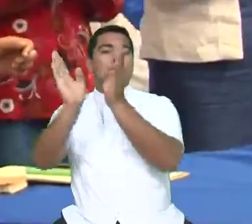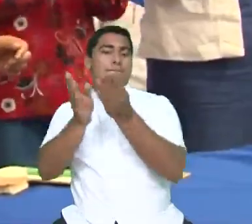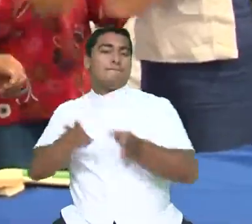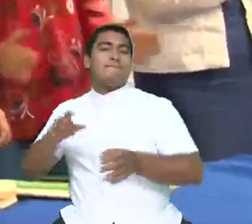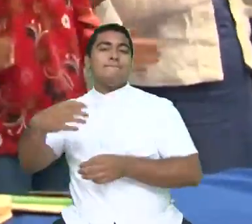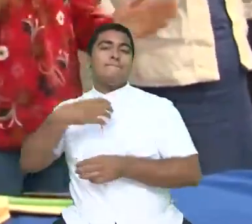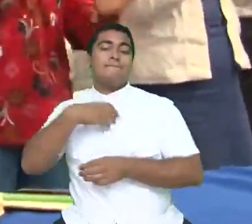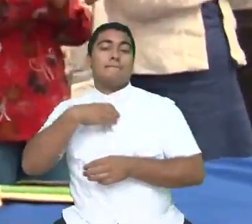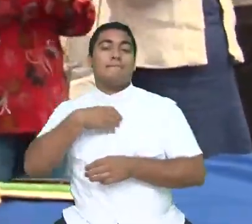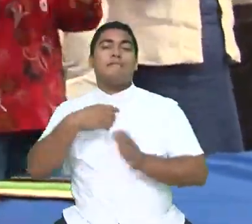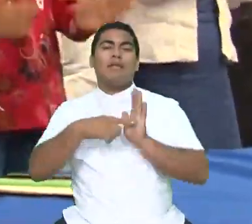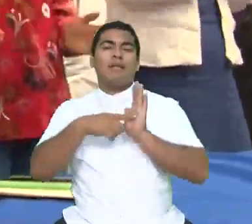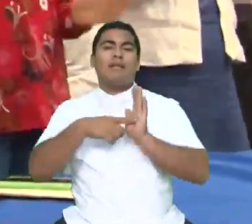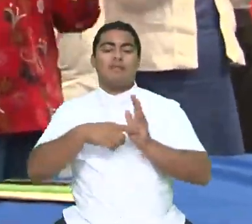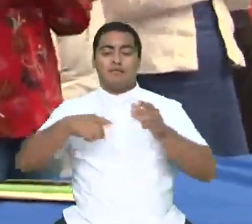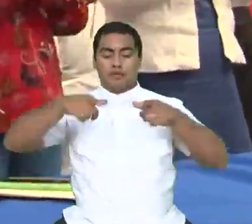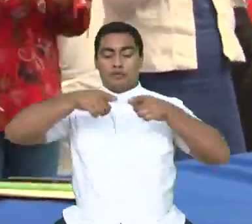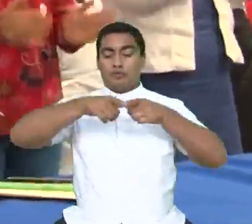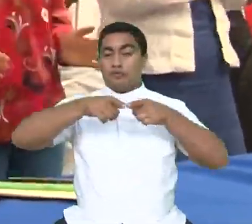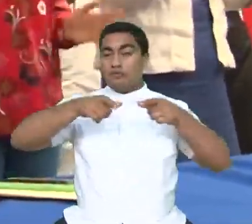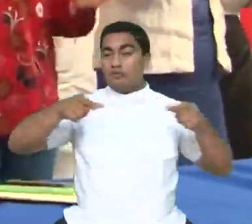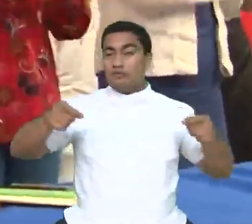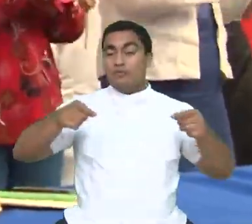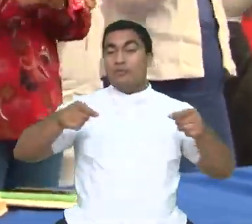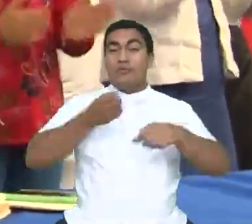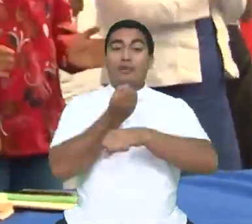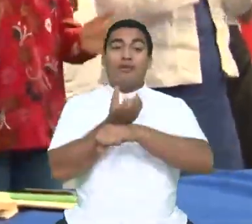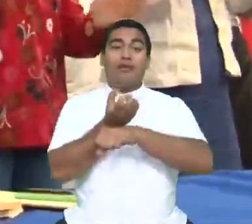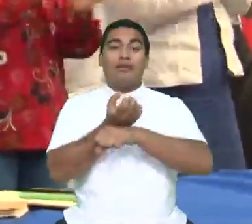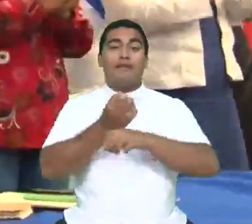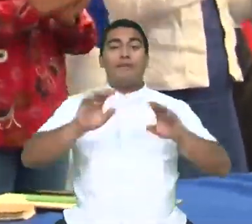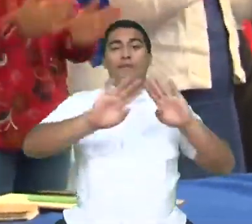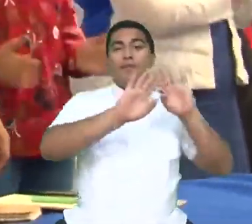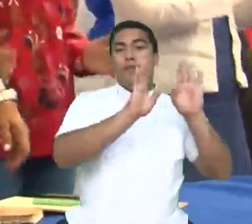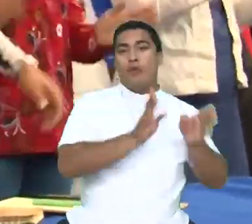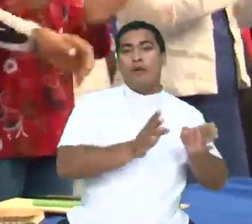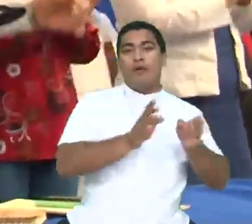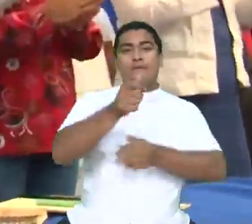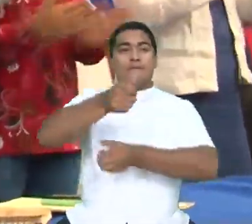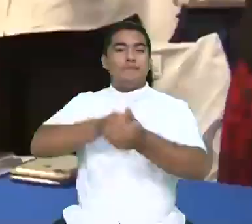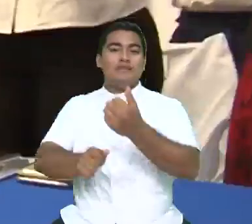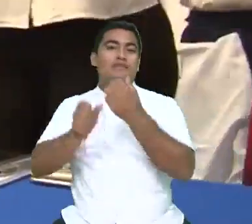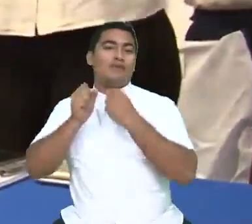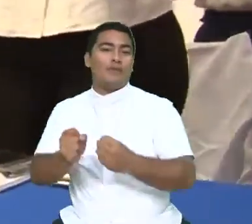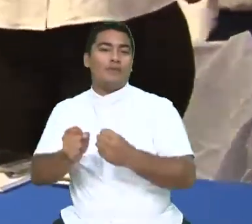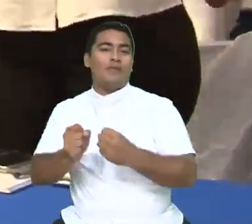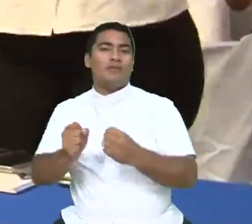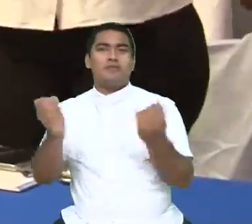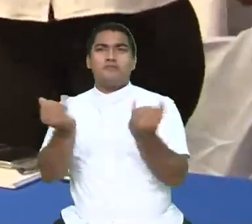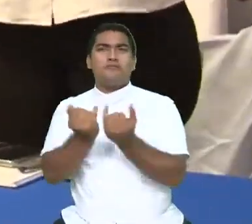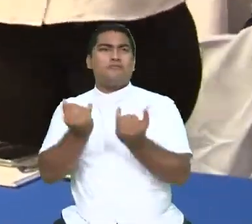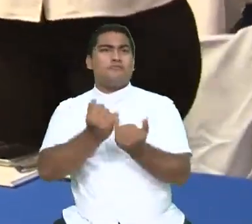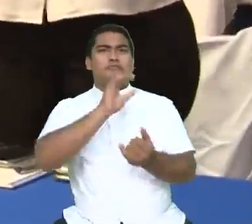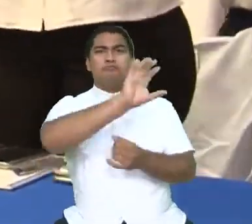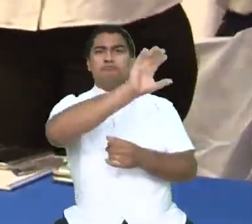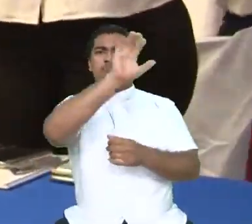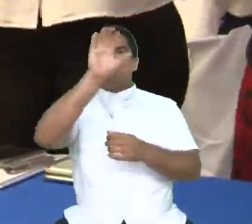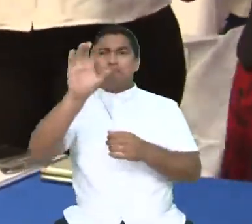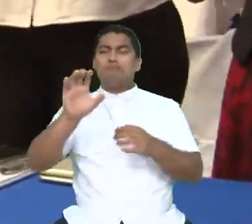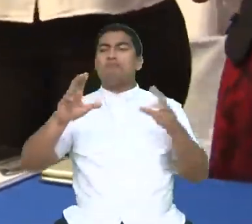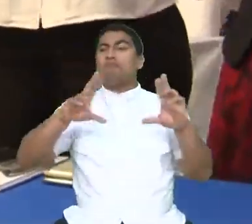nosotros, por ejemplo, aquí en el municipio de Managua, la alcaldesa es mujer, el vicealcalde es varón. Entonces, en el caso también de los municipios y departamentos,